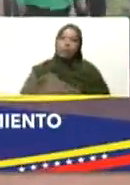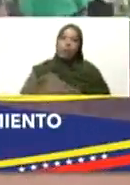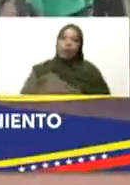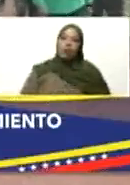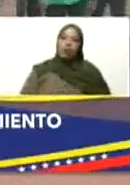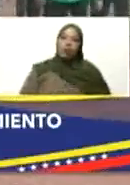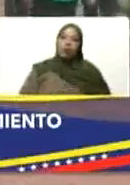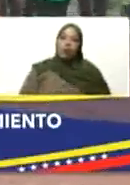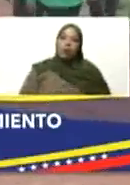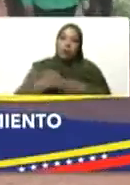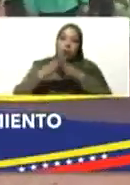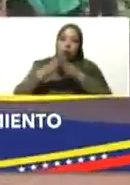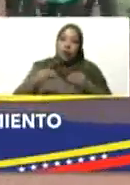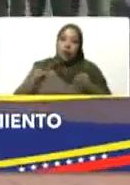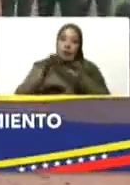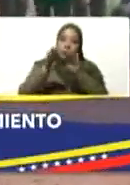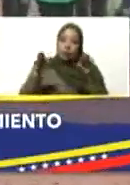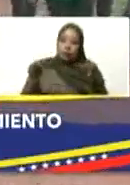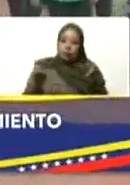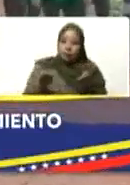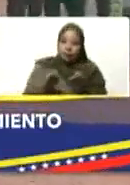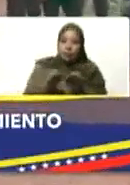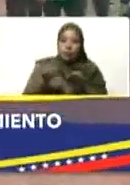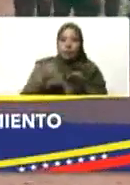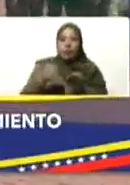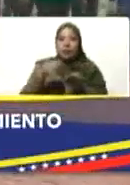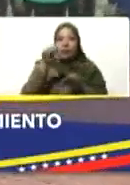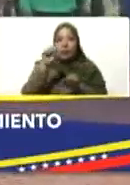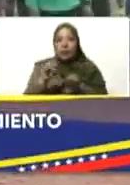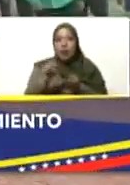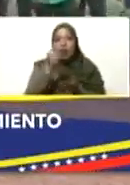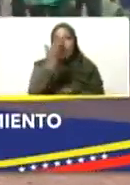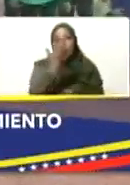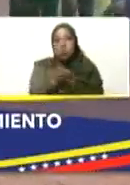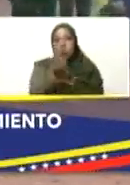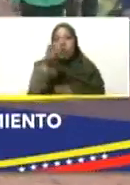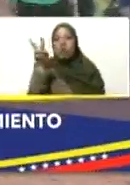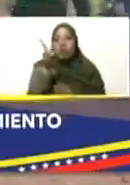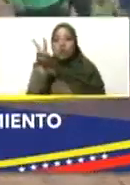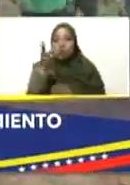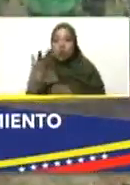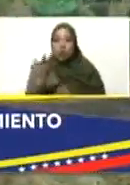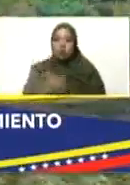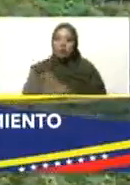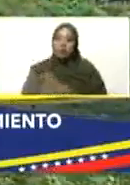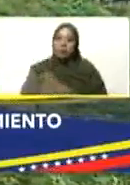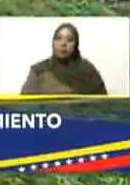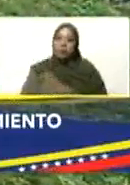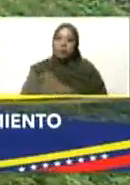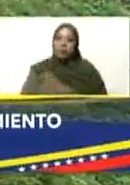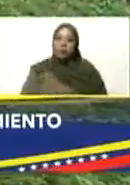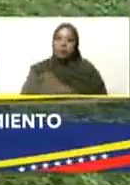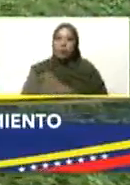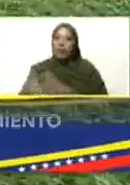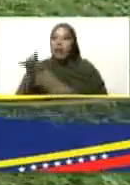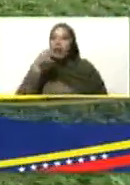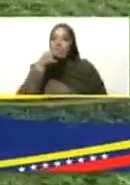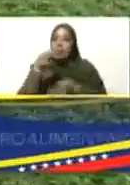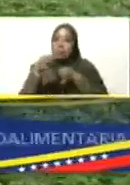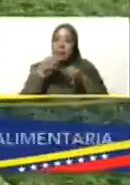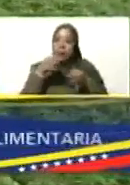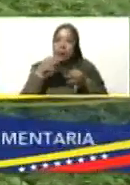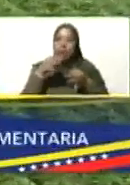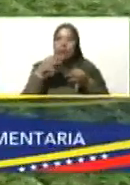tierra del sur oriente de Venezuela. Aquí estábamos hablando de